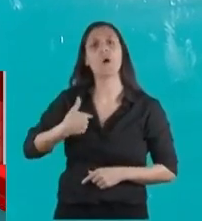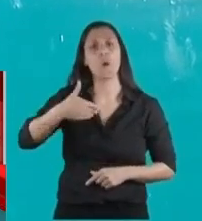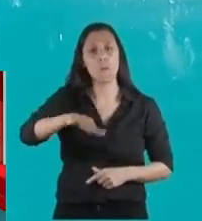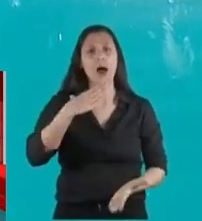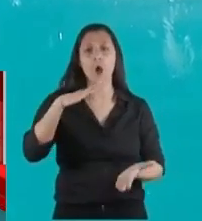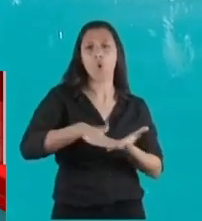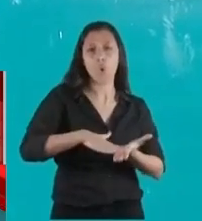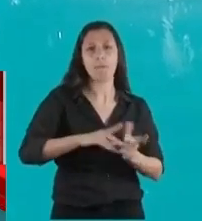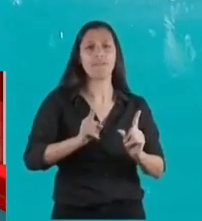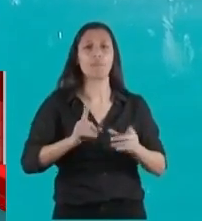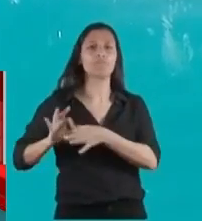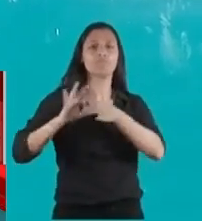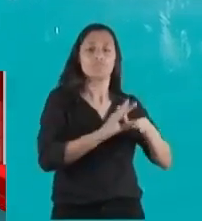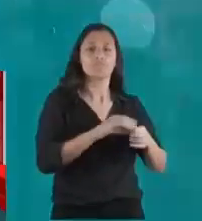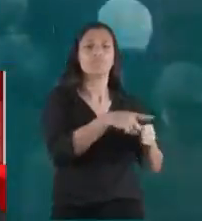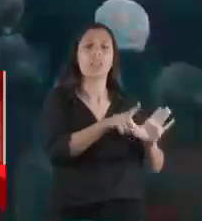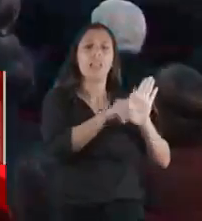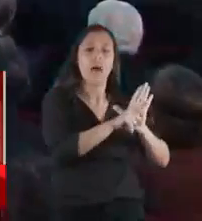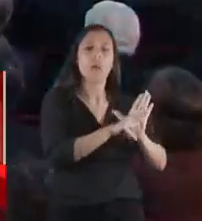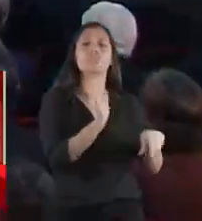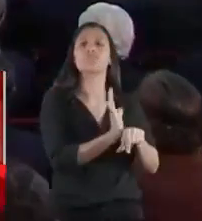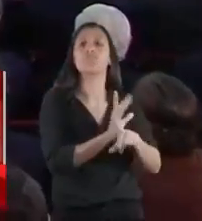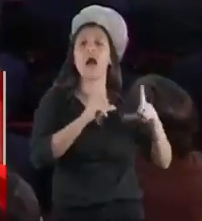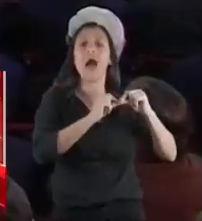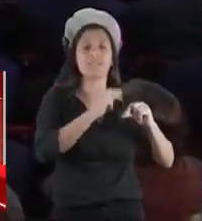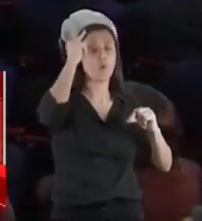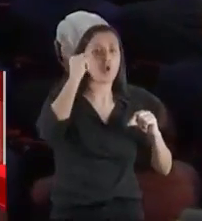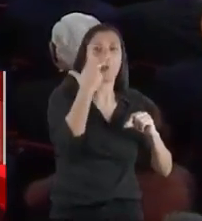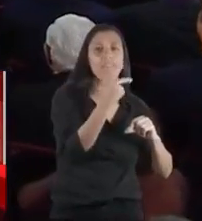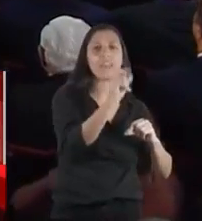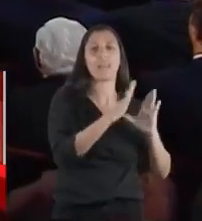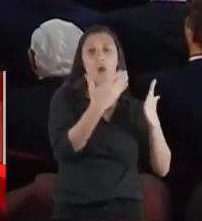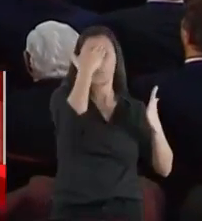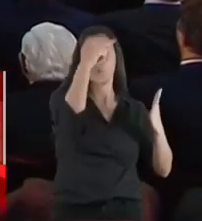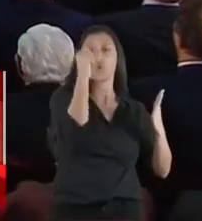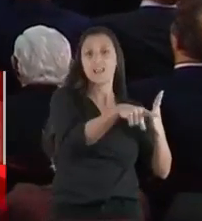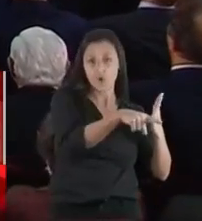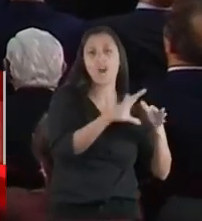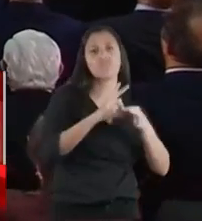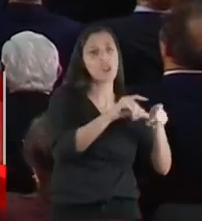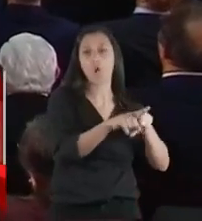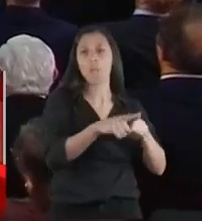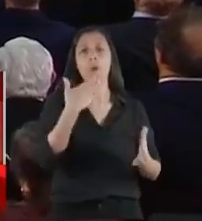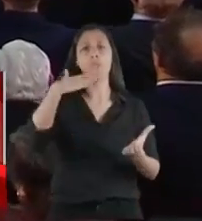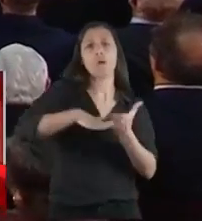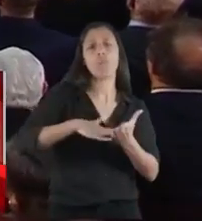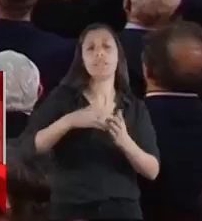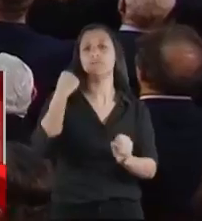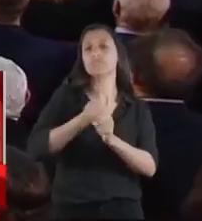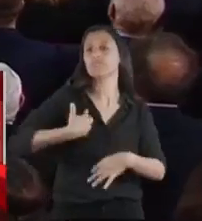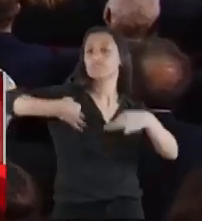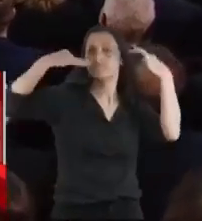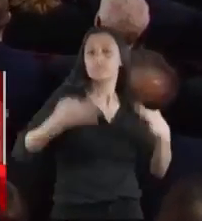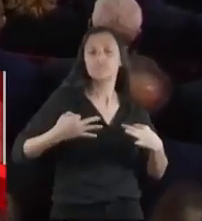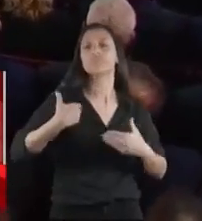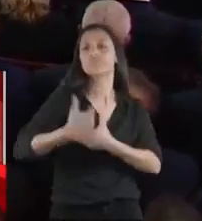el juramento de ley que presta en los términos del artículo 93 de la Constitución Nacional, prometiendo desempeñar con